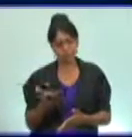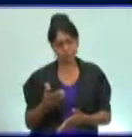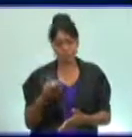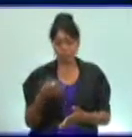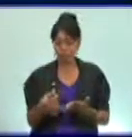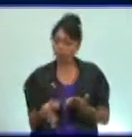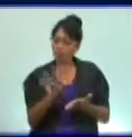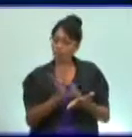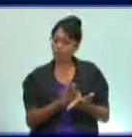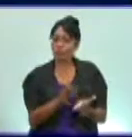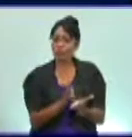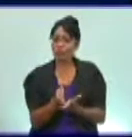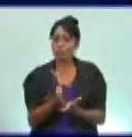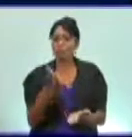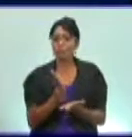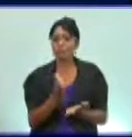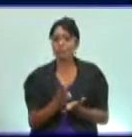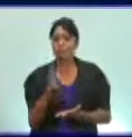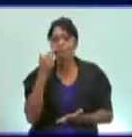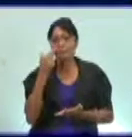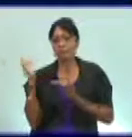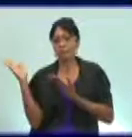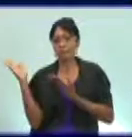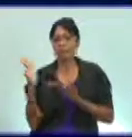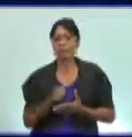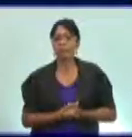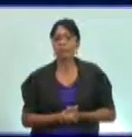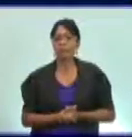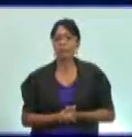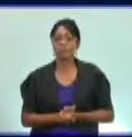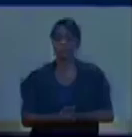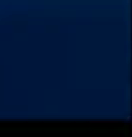páginas para continuar con nuestra clase.